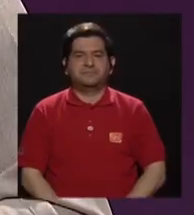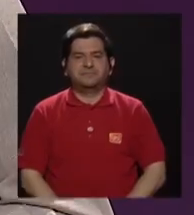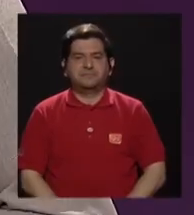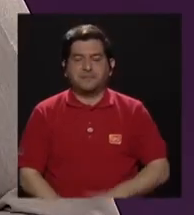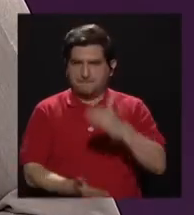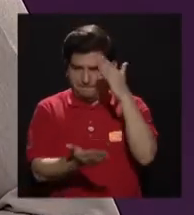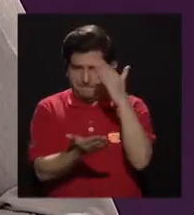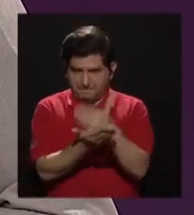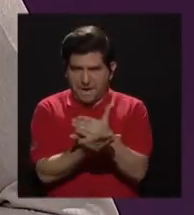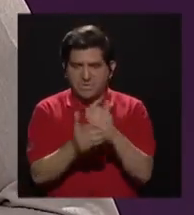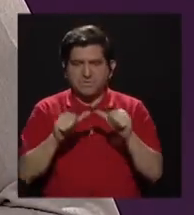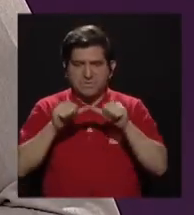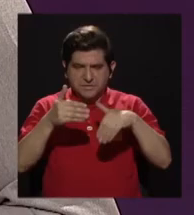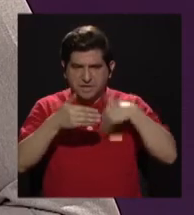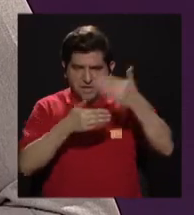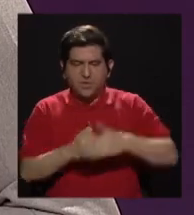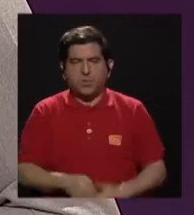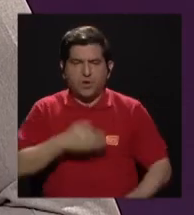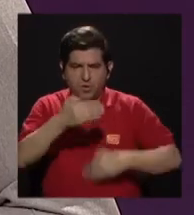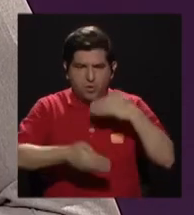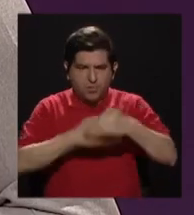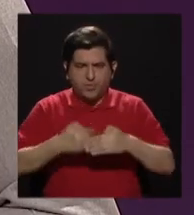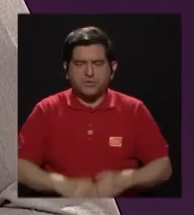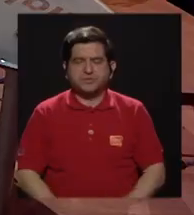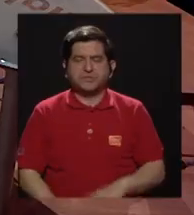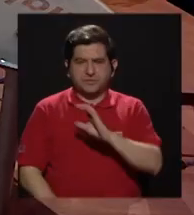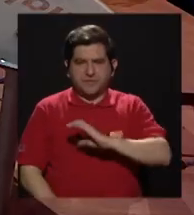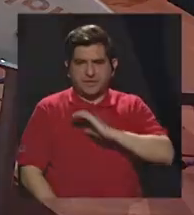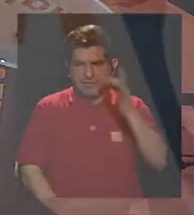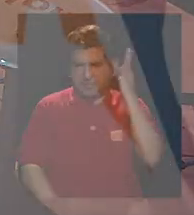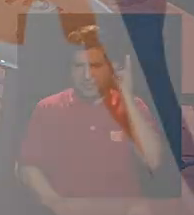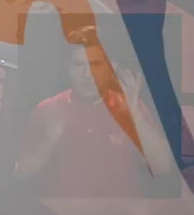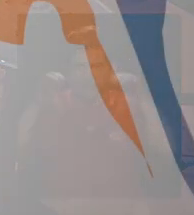Vamos a una pausa para continuar Feminización de las Migraciones.